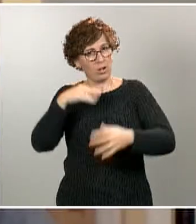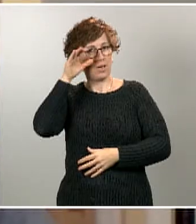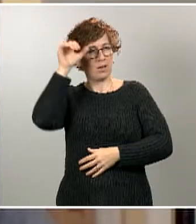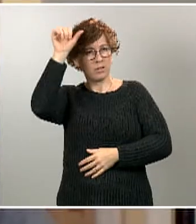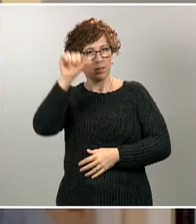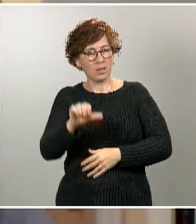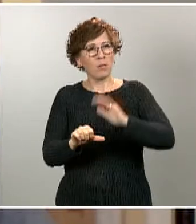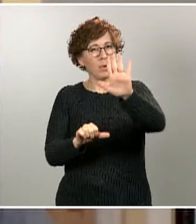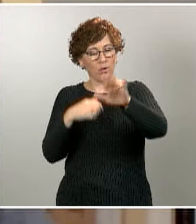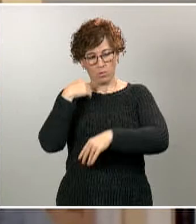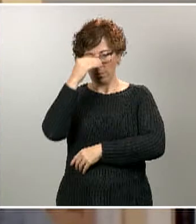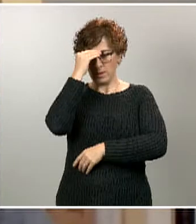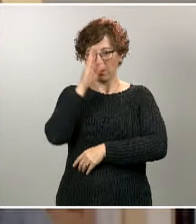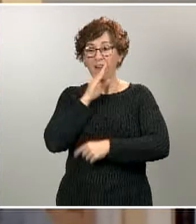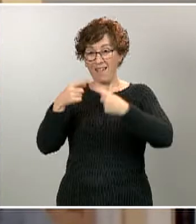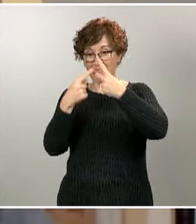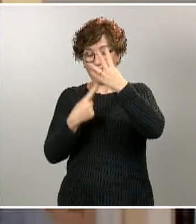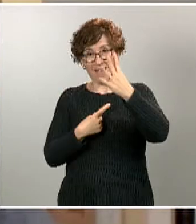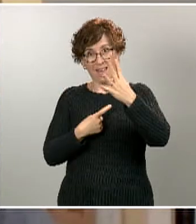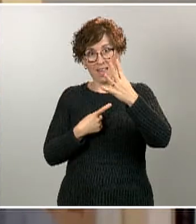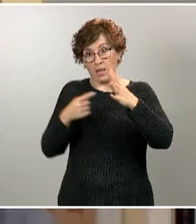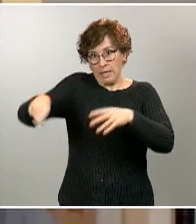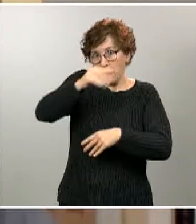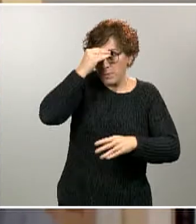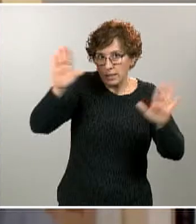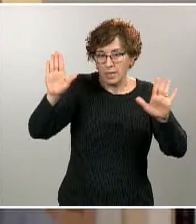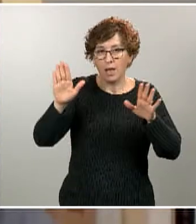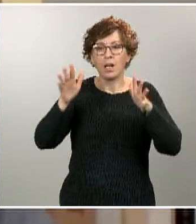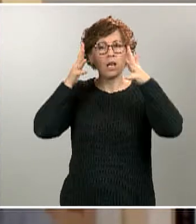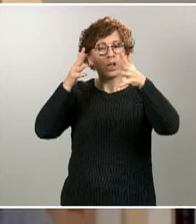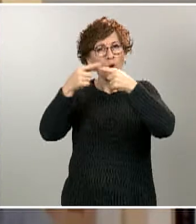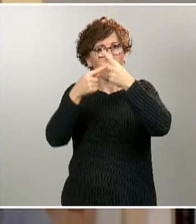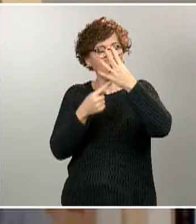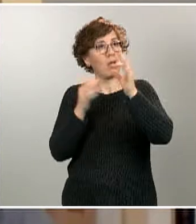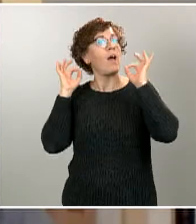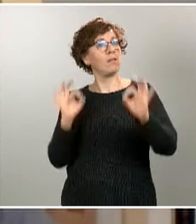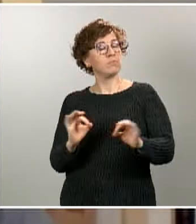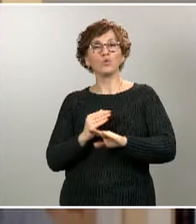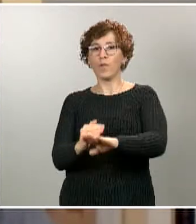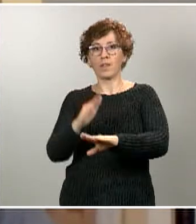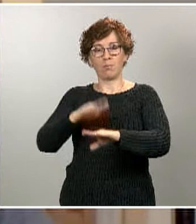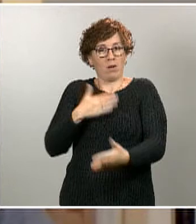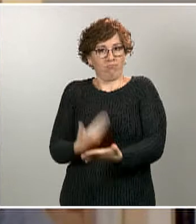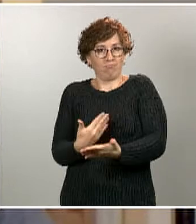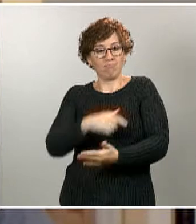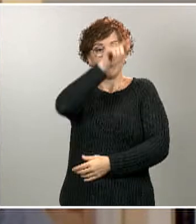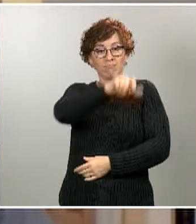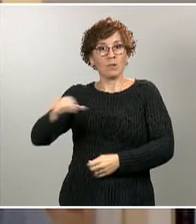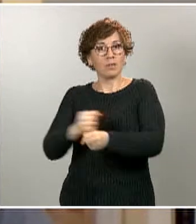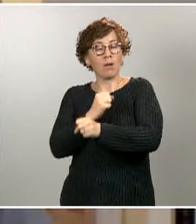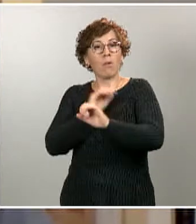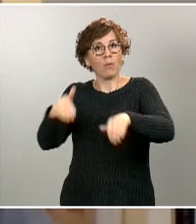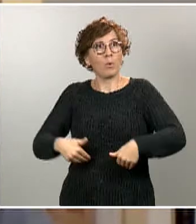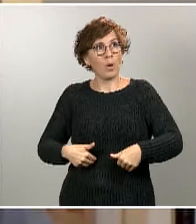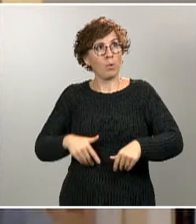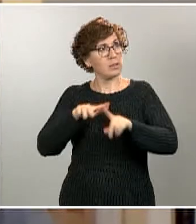esas recomendaciones, son suficientes para garantizar que esos trabajadores que tienen que volver lo van a hacer en condiciones